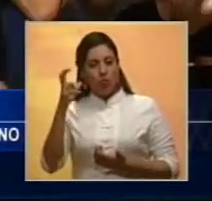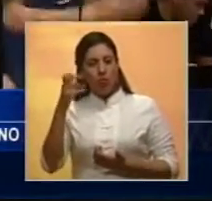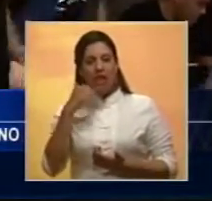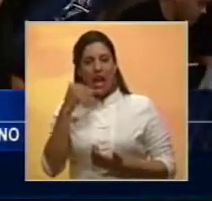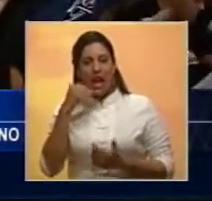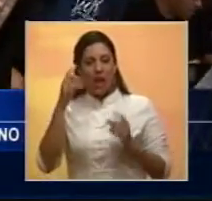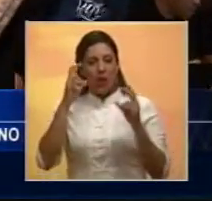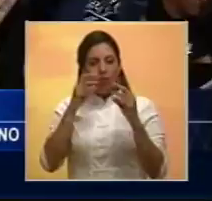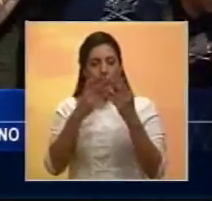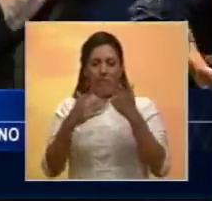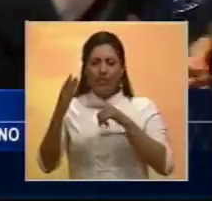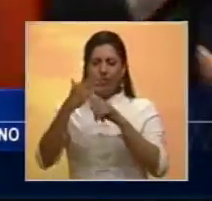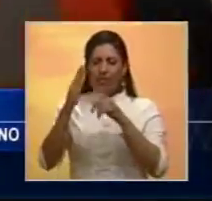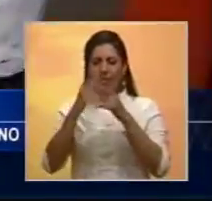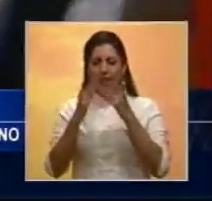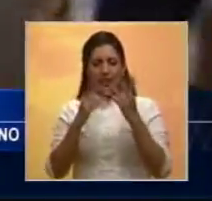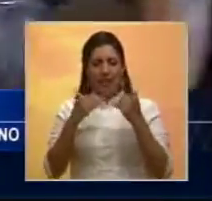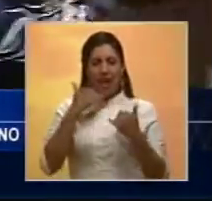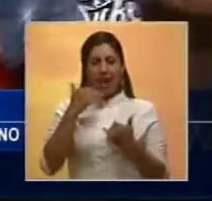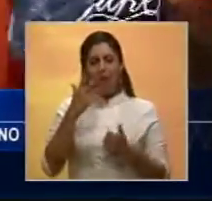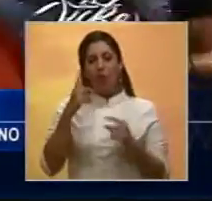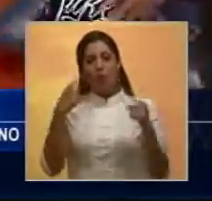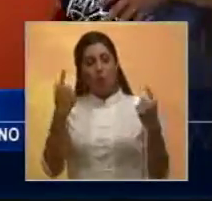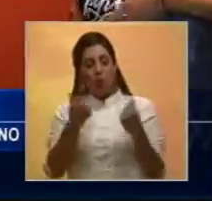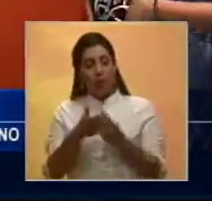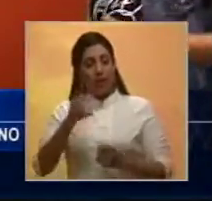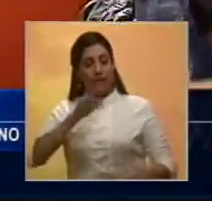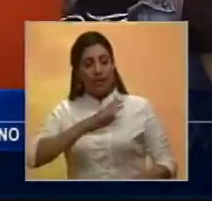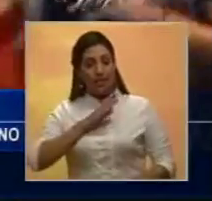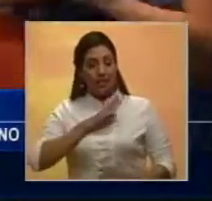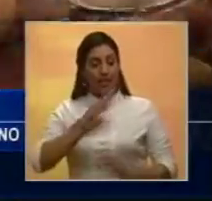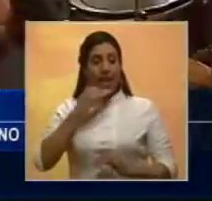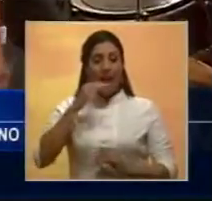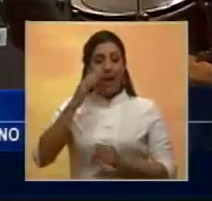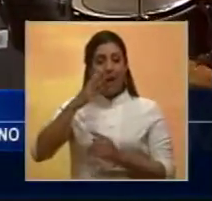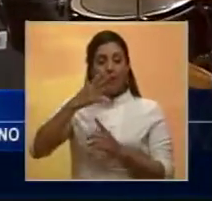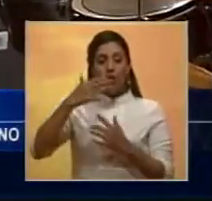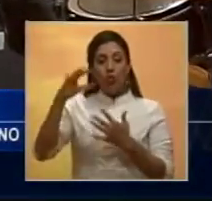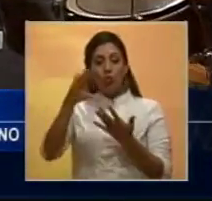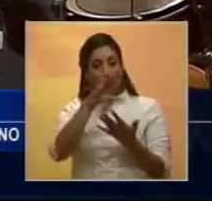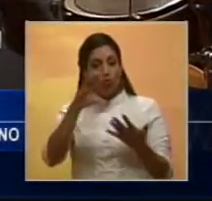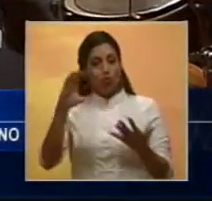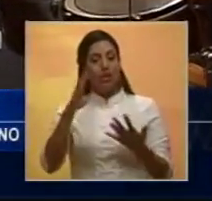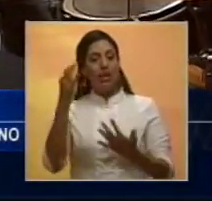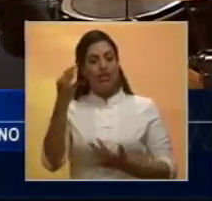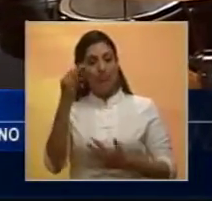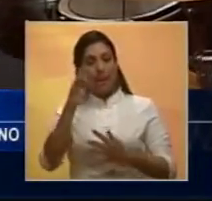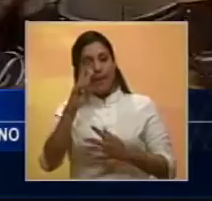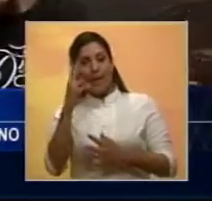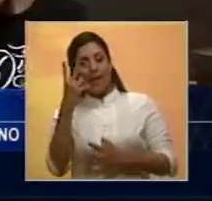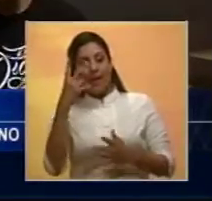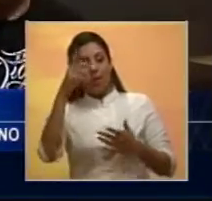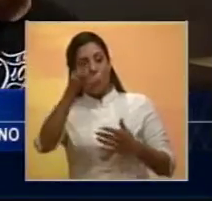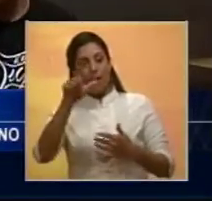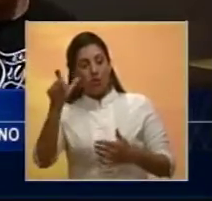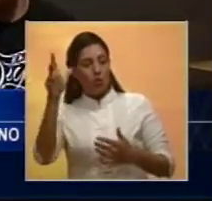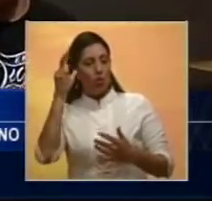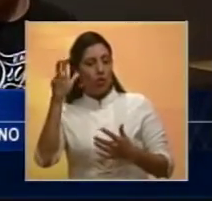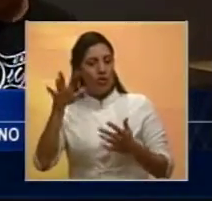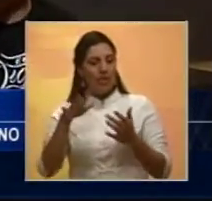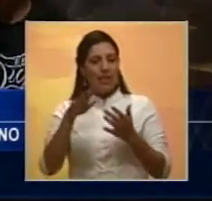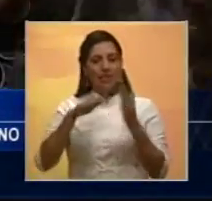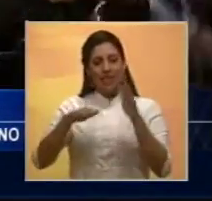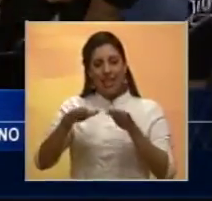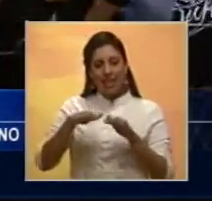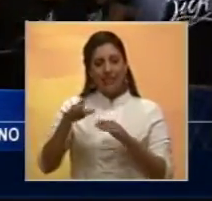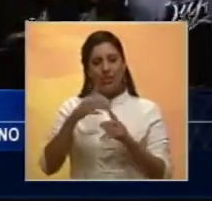con un sonido variado, un sonido diferente, donde voy a tener una mezcla de géneros musicales, siempre trasladándolo al género urbano. Vas a escuchar salsita,